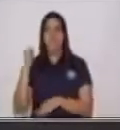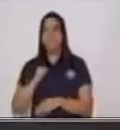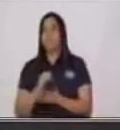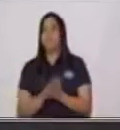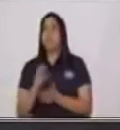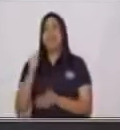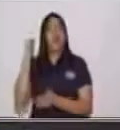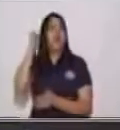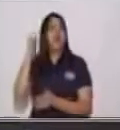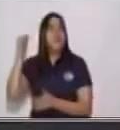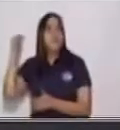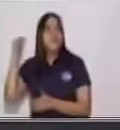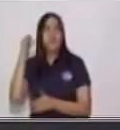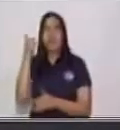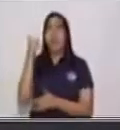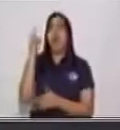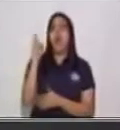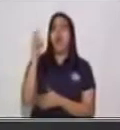Auditiva.